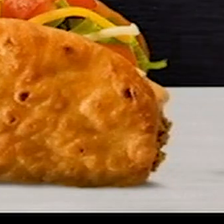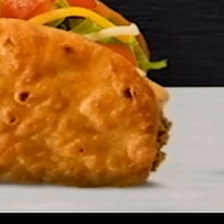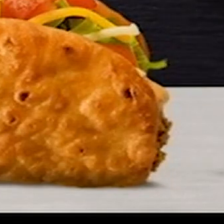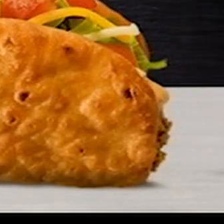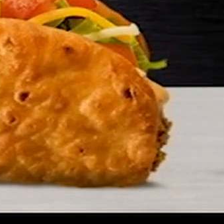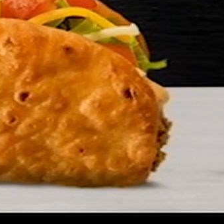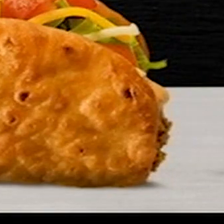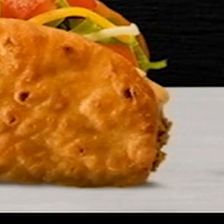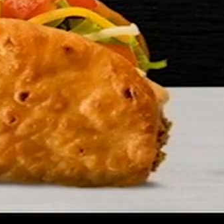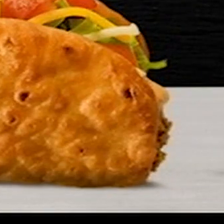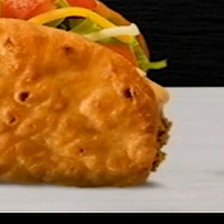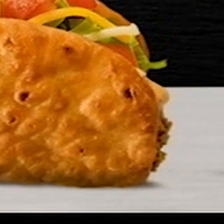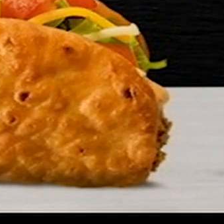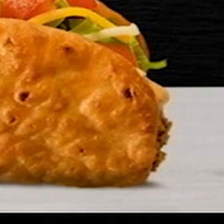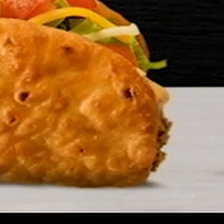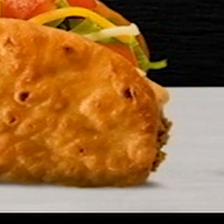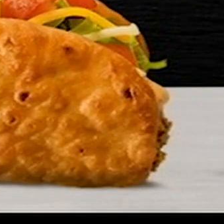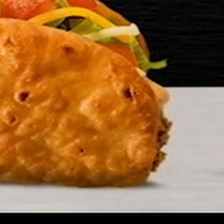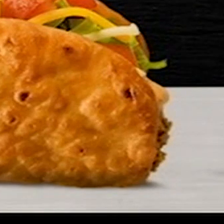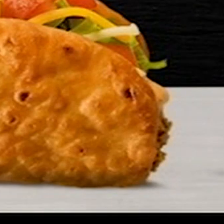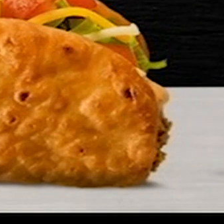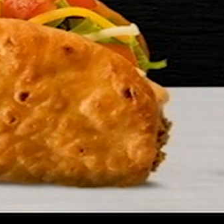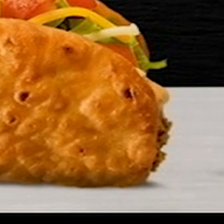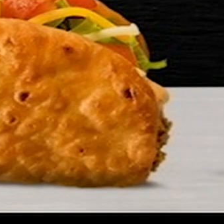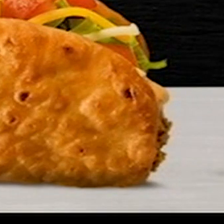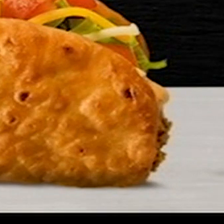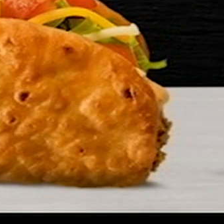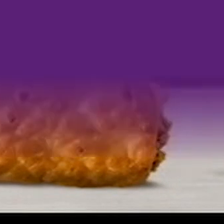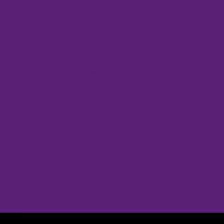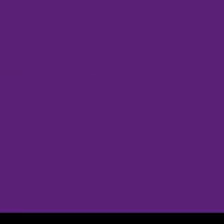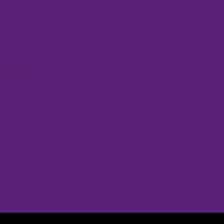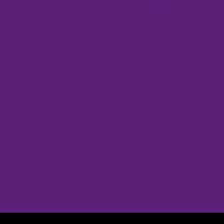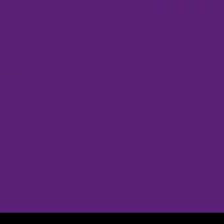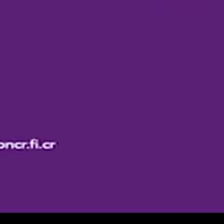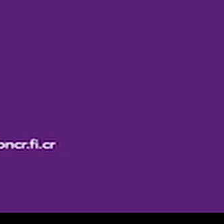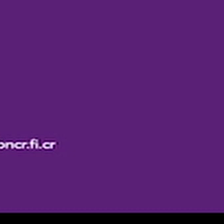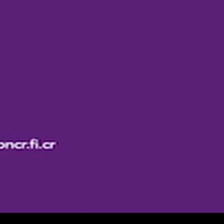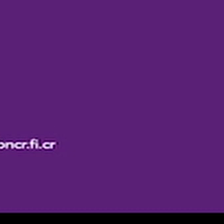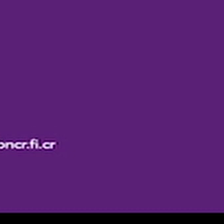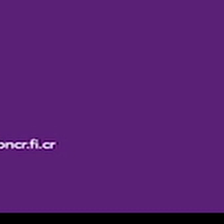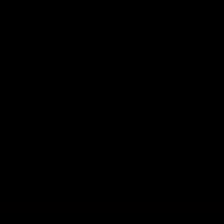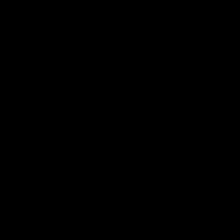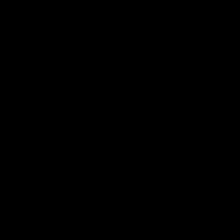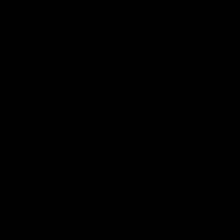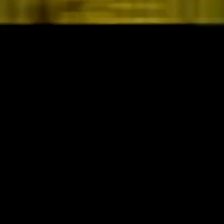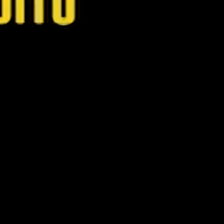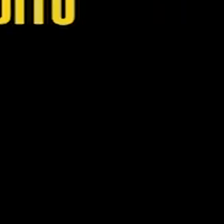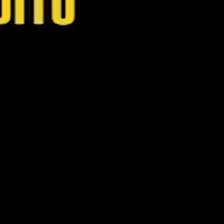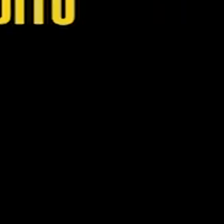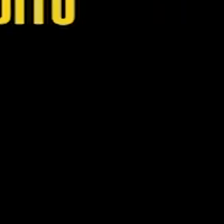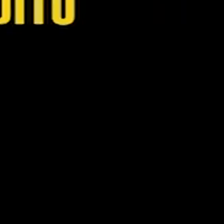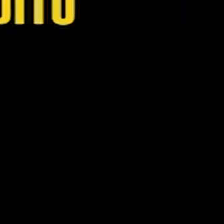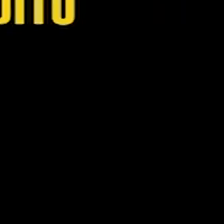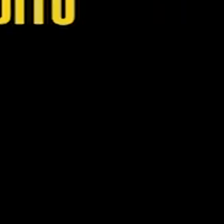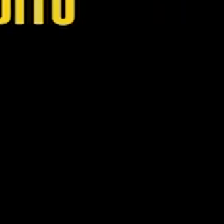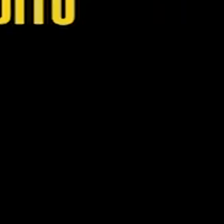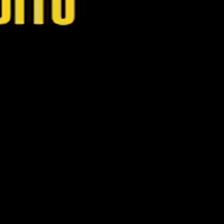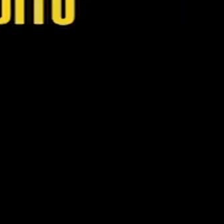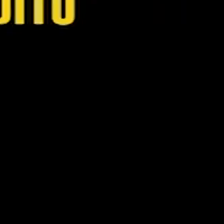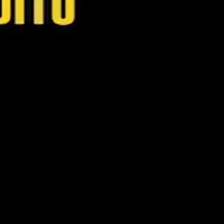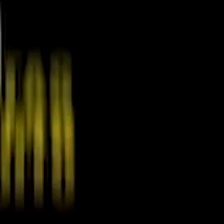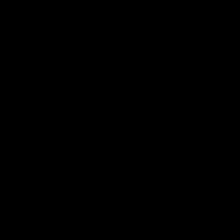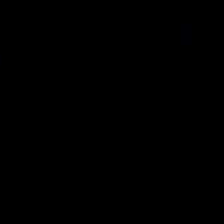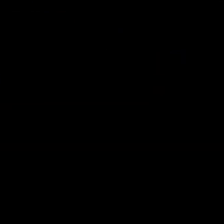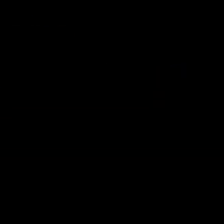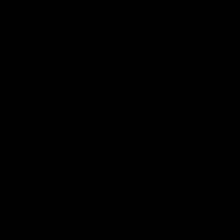El BN te lo trae de regreso en todo el menú de Taco Bell. 40% de descuento al pagar con tus BN tarjetas, débito